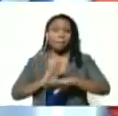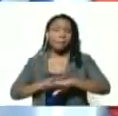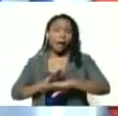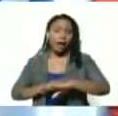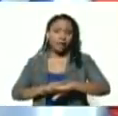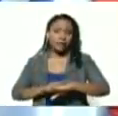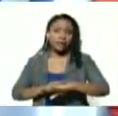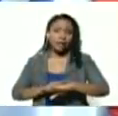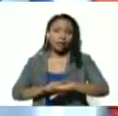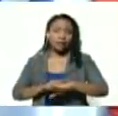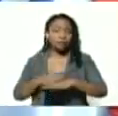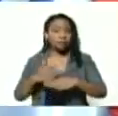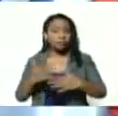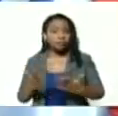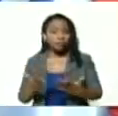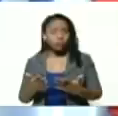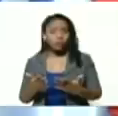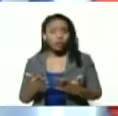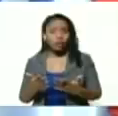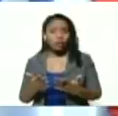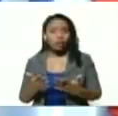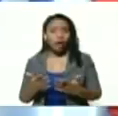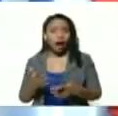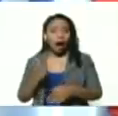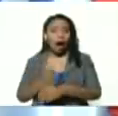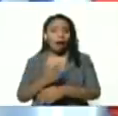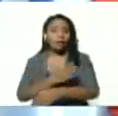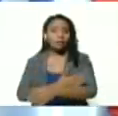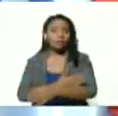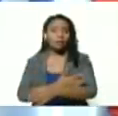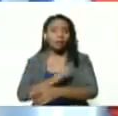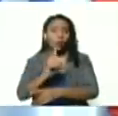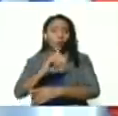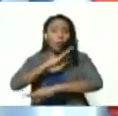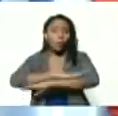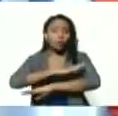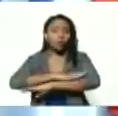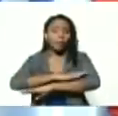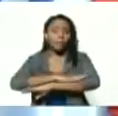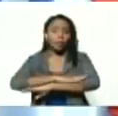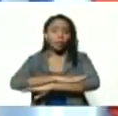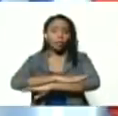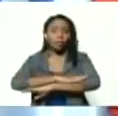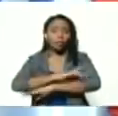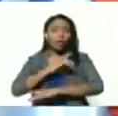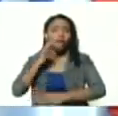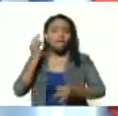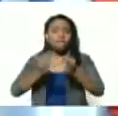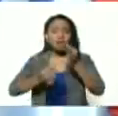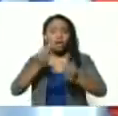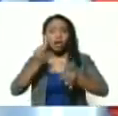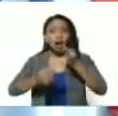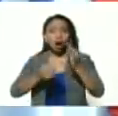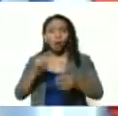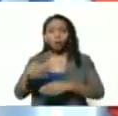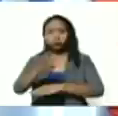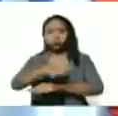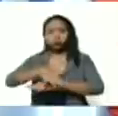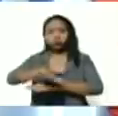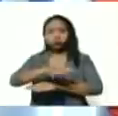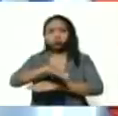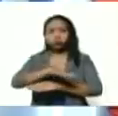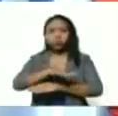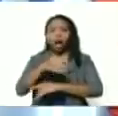que ante una acción del fiscal donde